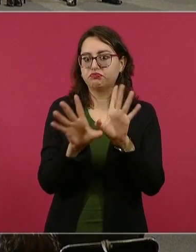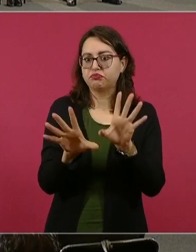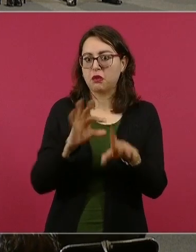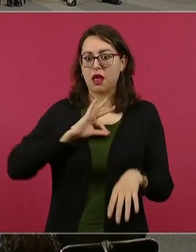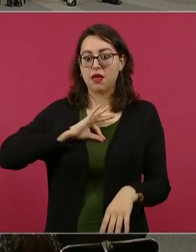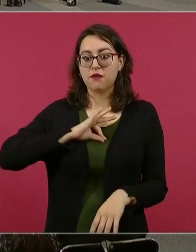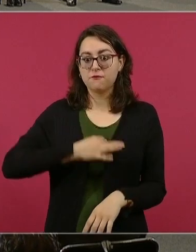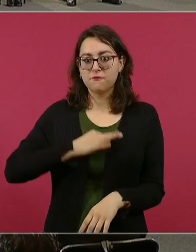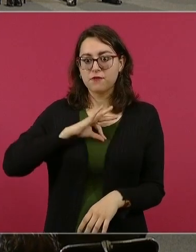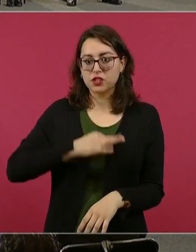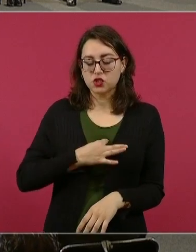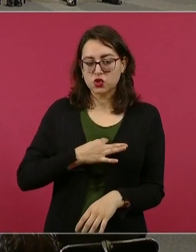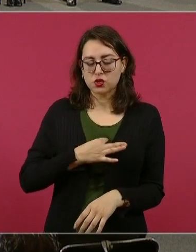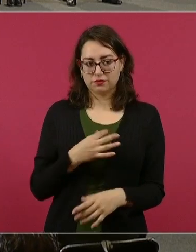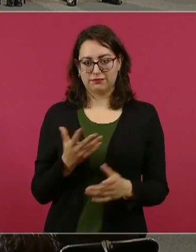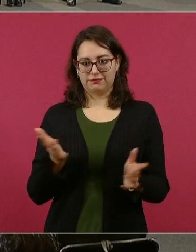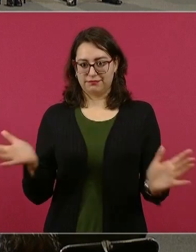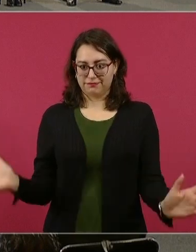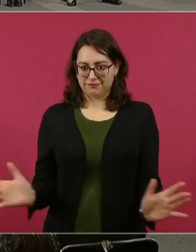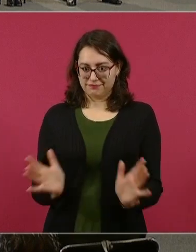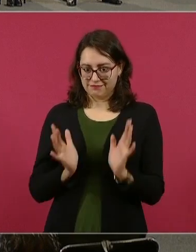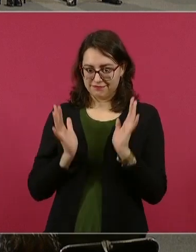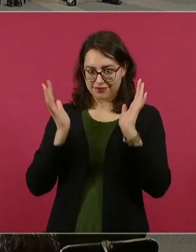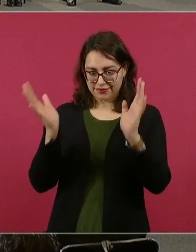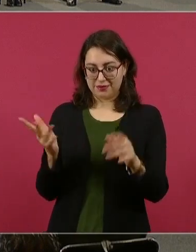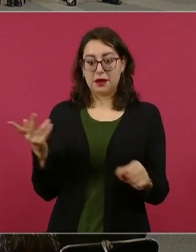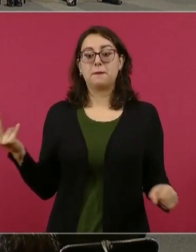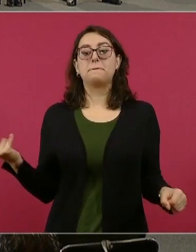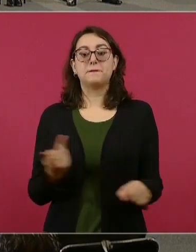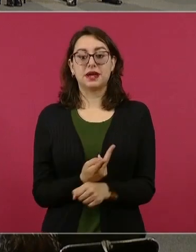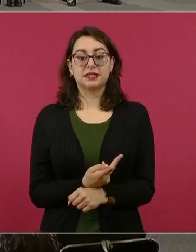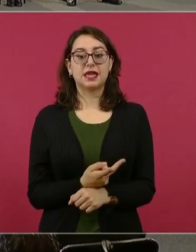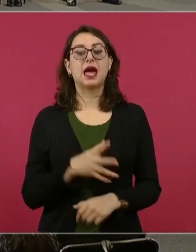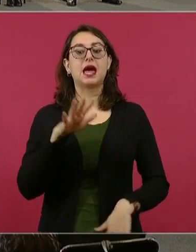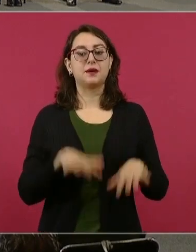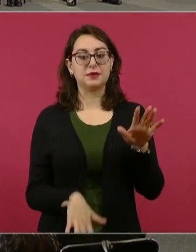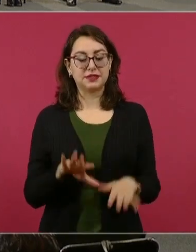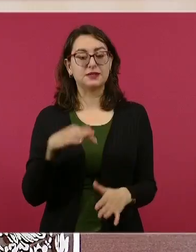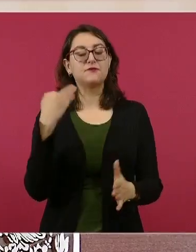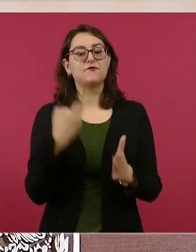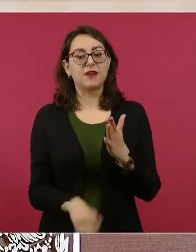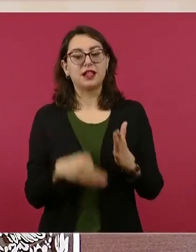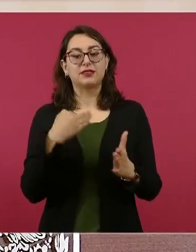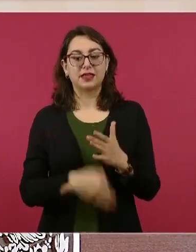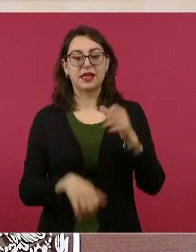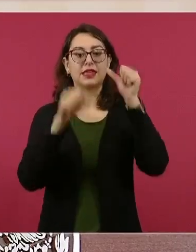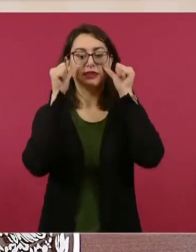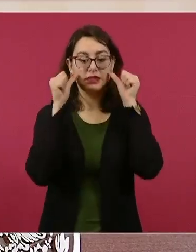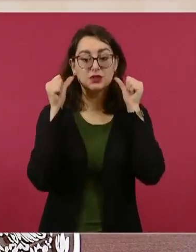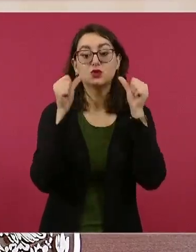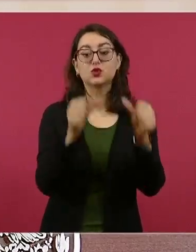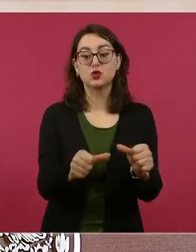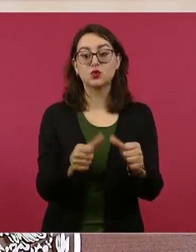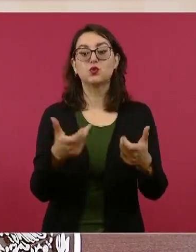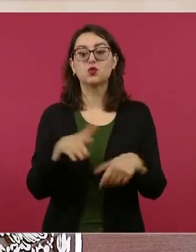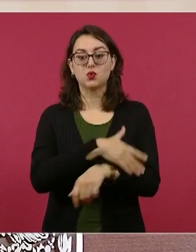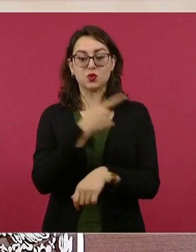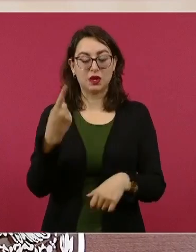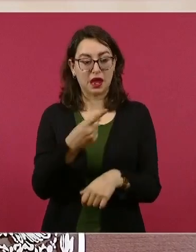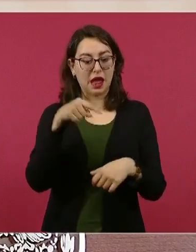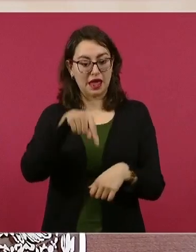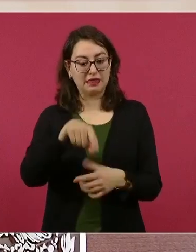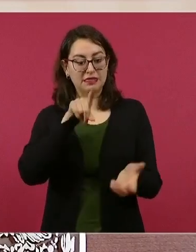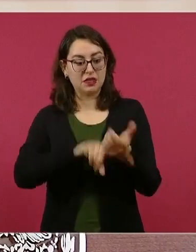ver con la falta de intervención en estas áreas, que son muy operativas, pero que además también favorecen mucho